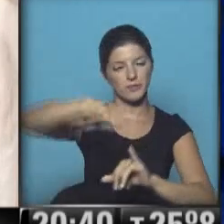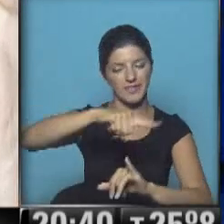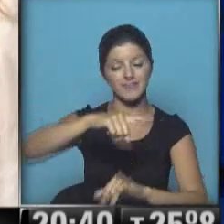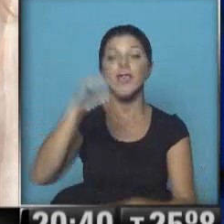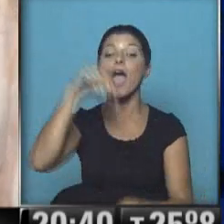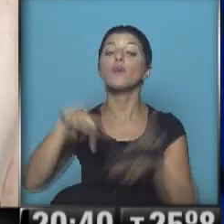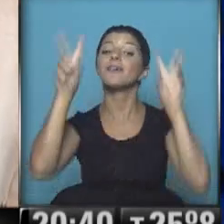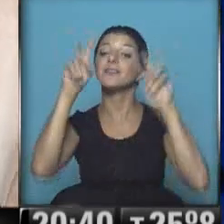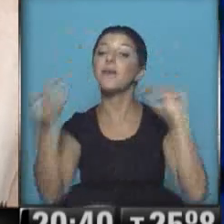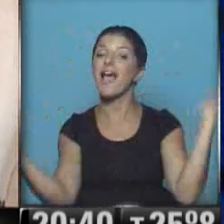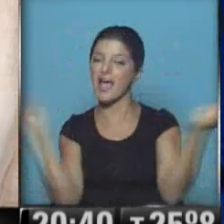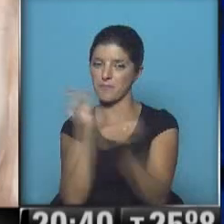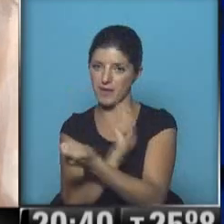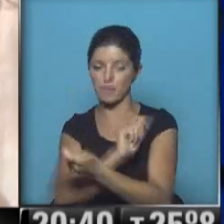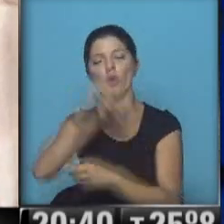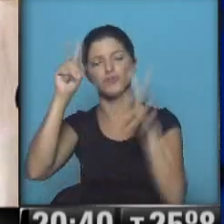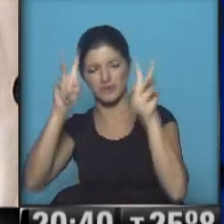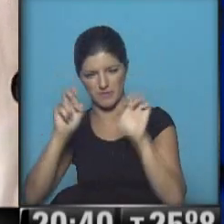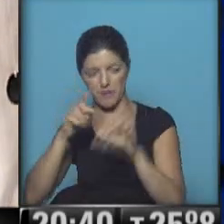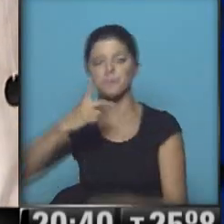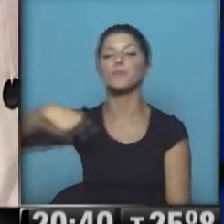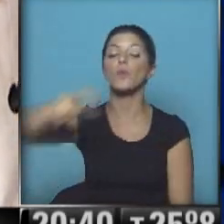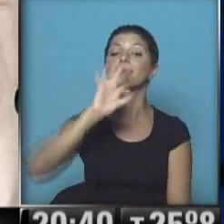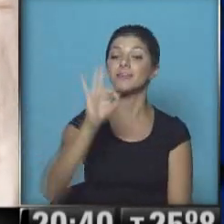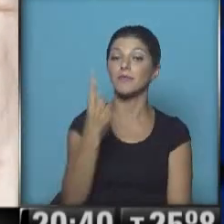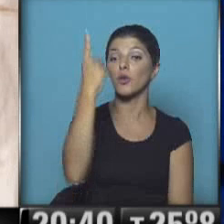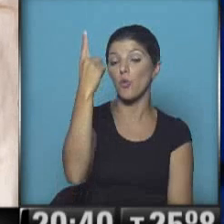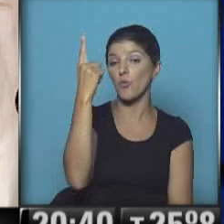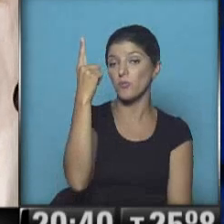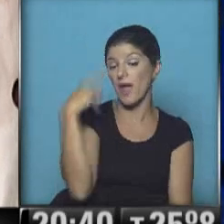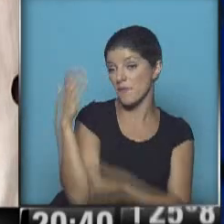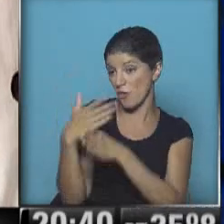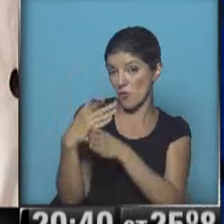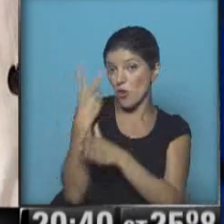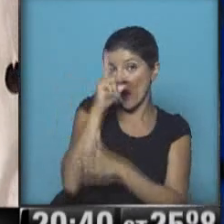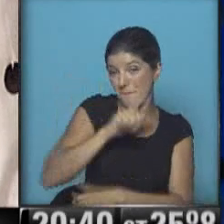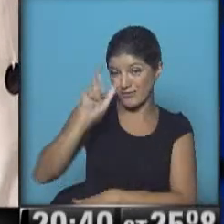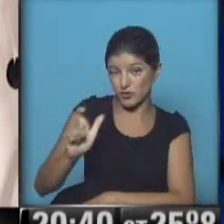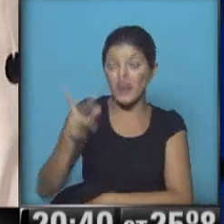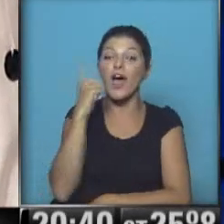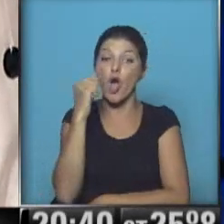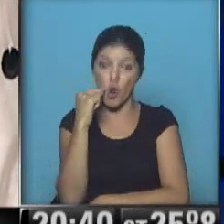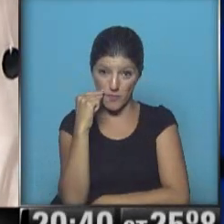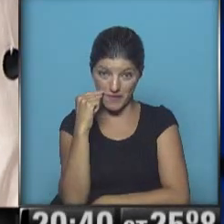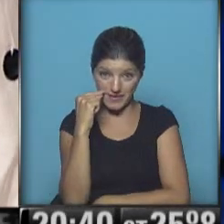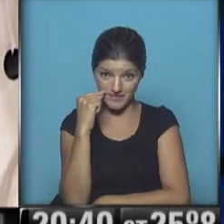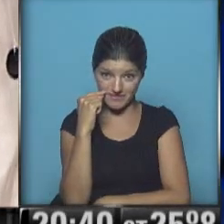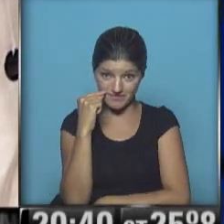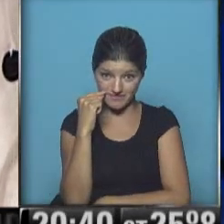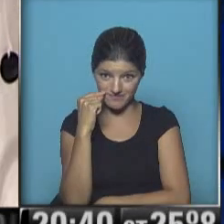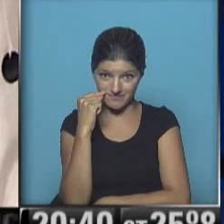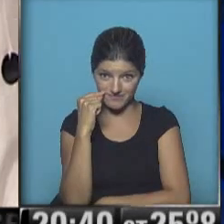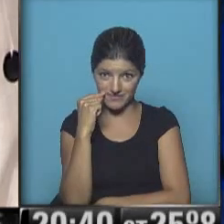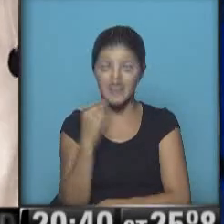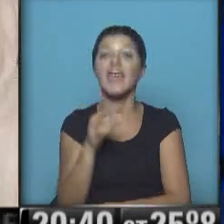Ahora cambiamos de tema, vamos a otra cosa. Saben ustedes que una pareja constituida por dos personas del mismo sexo, en este caso son dos